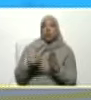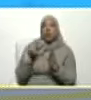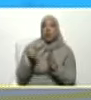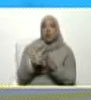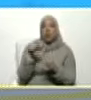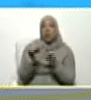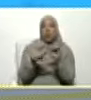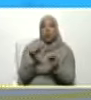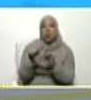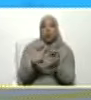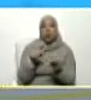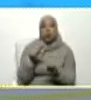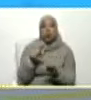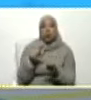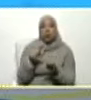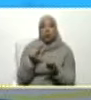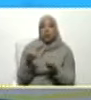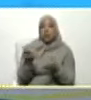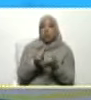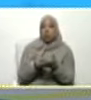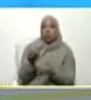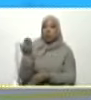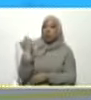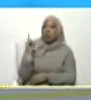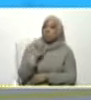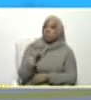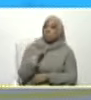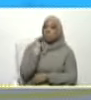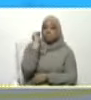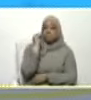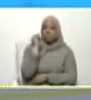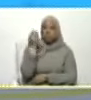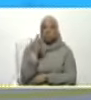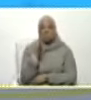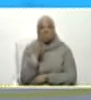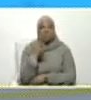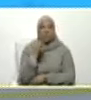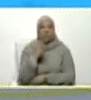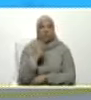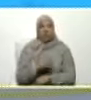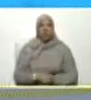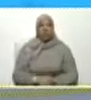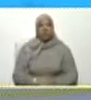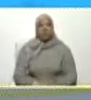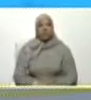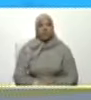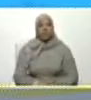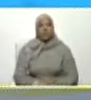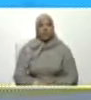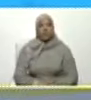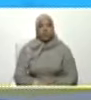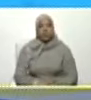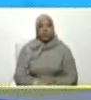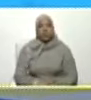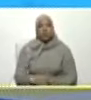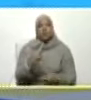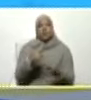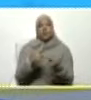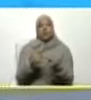intergeneración irreversible. Más o menos, ¿no, Reyes Reyes? No, la